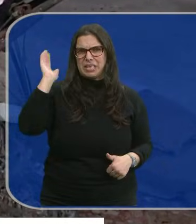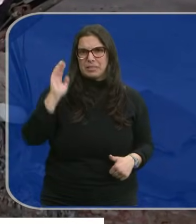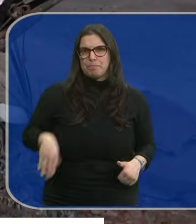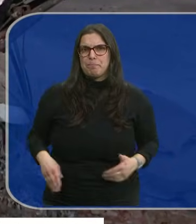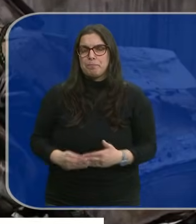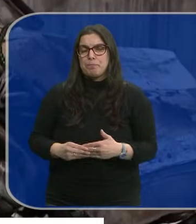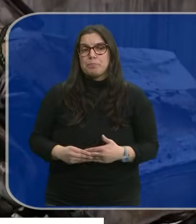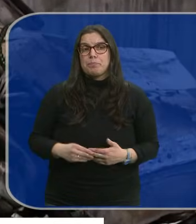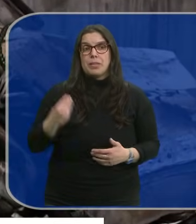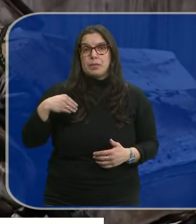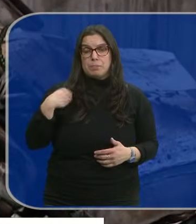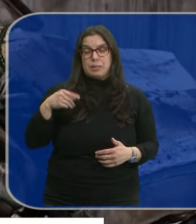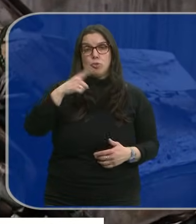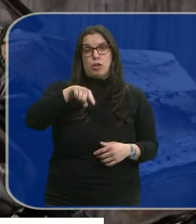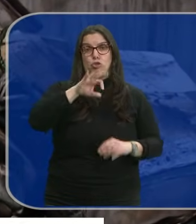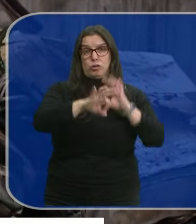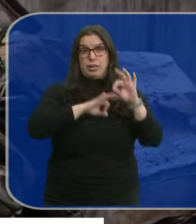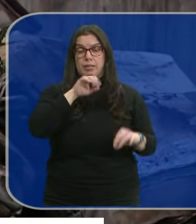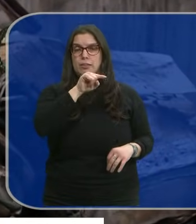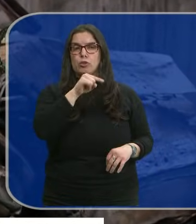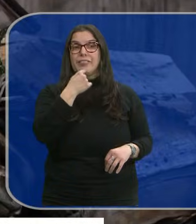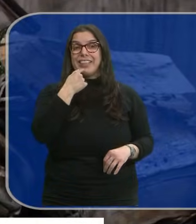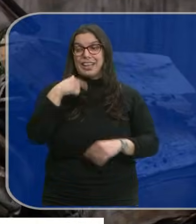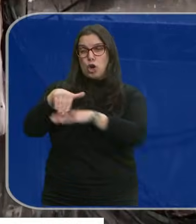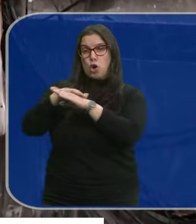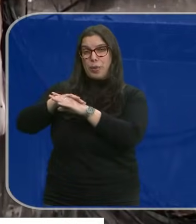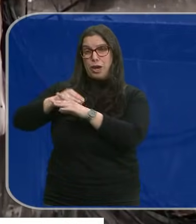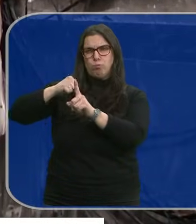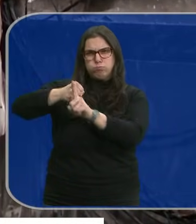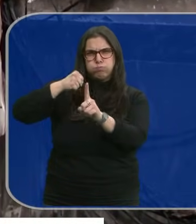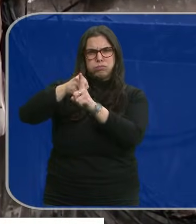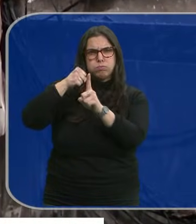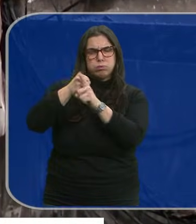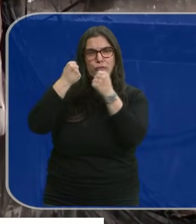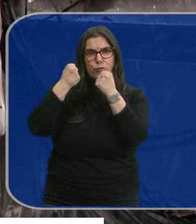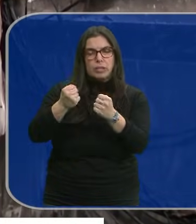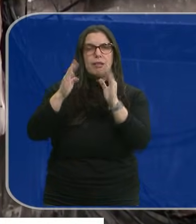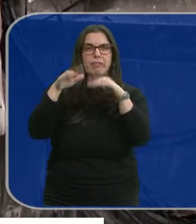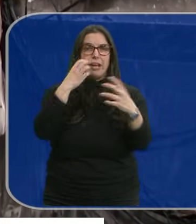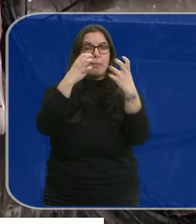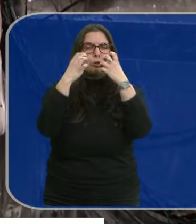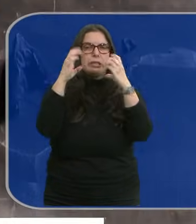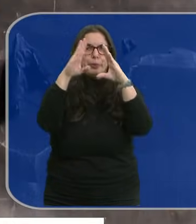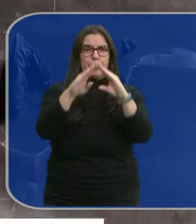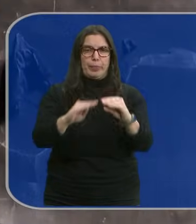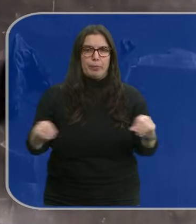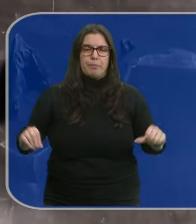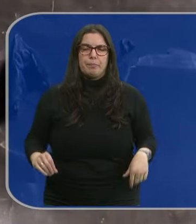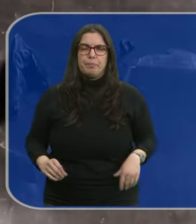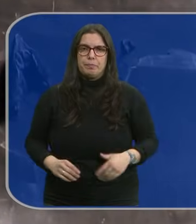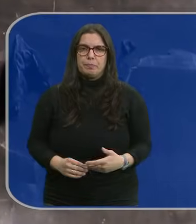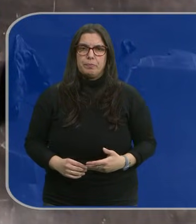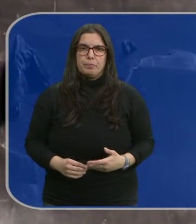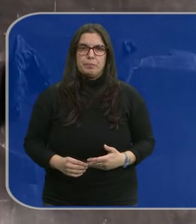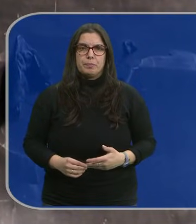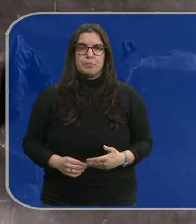más. Según estas mismas entidades, la fuerte represión del gobierno ha conseguido amainar las protestas.